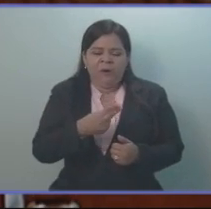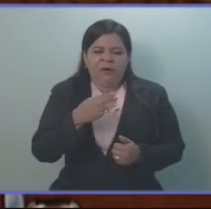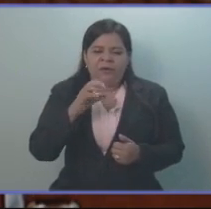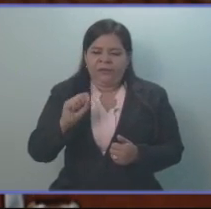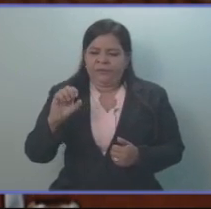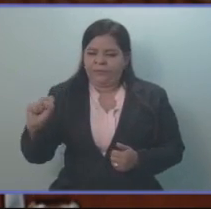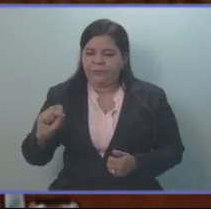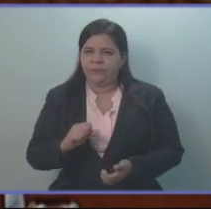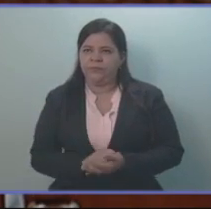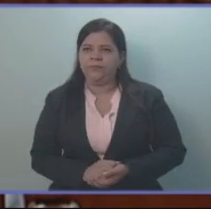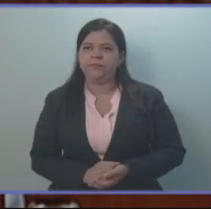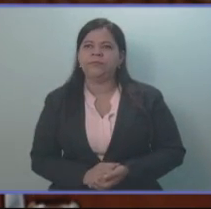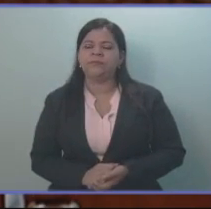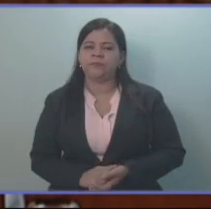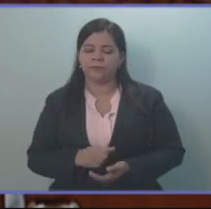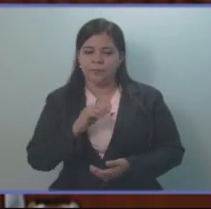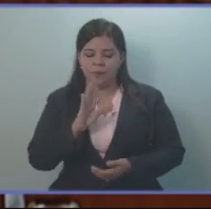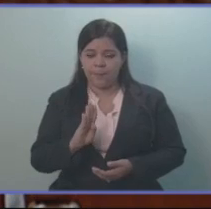CHCSS. El